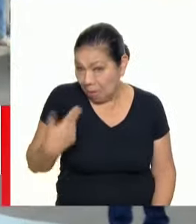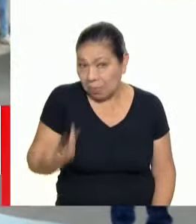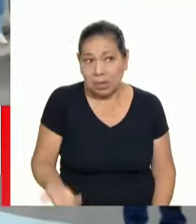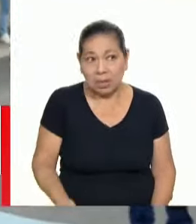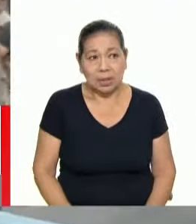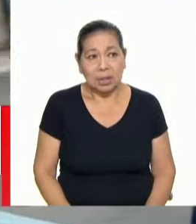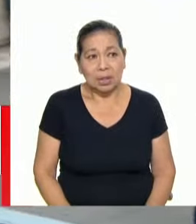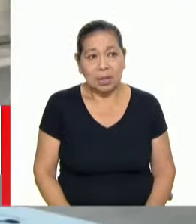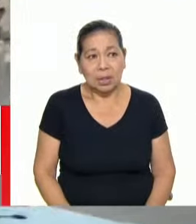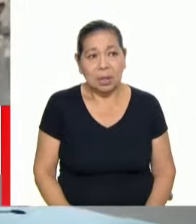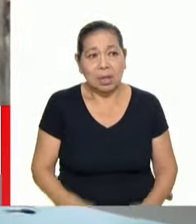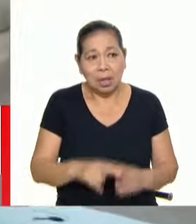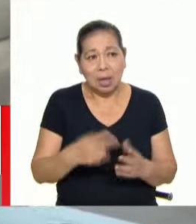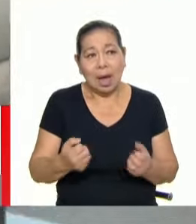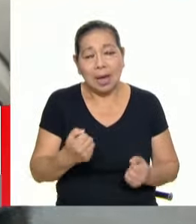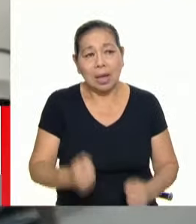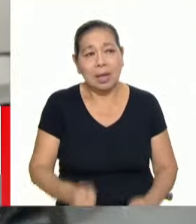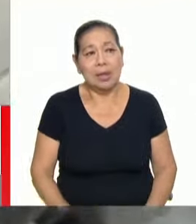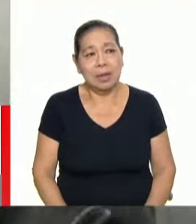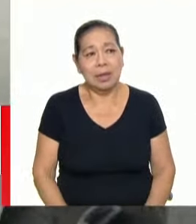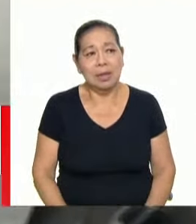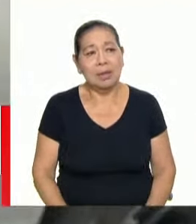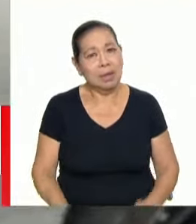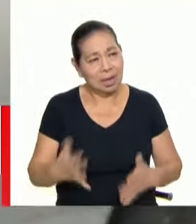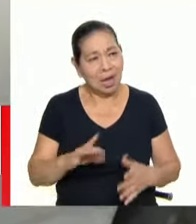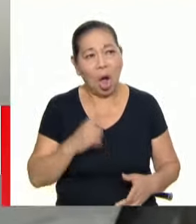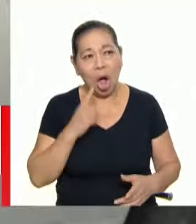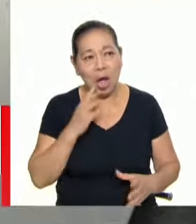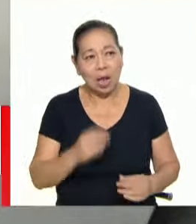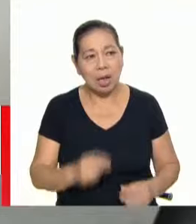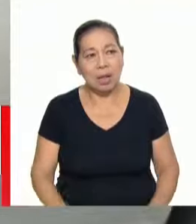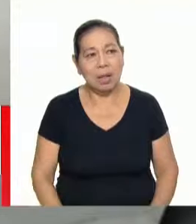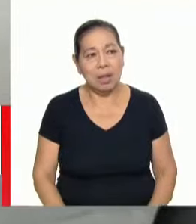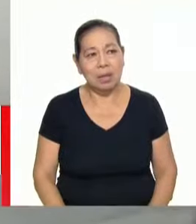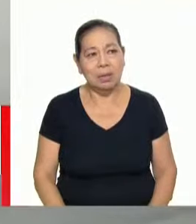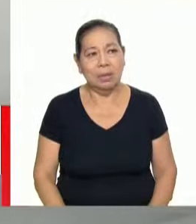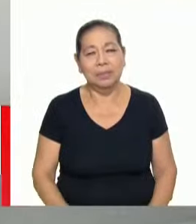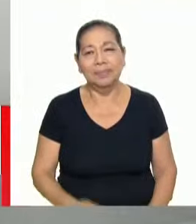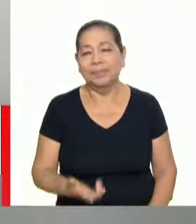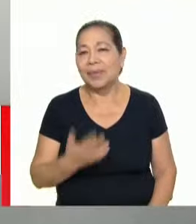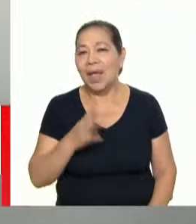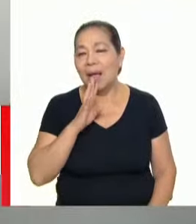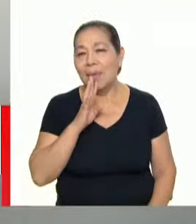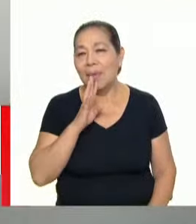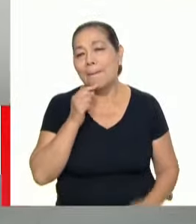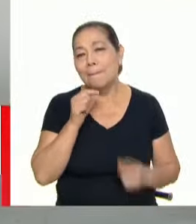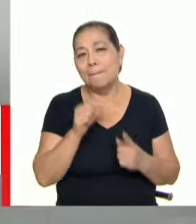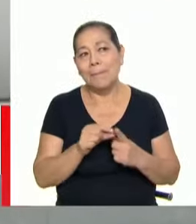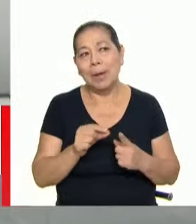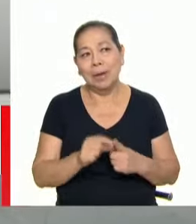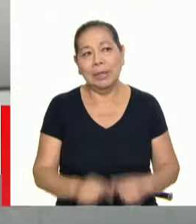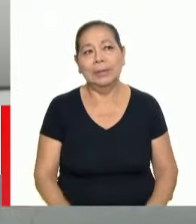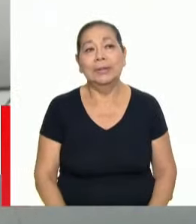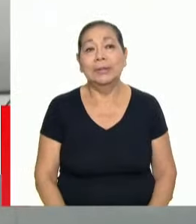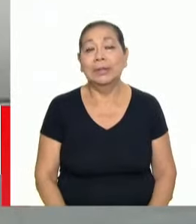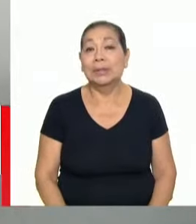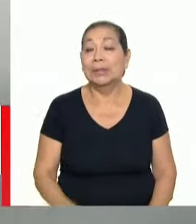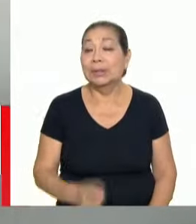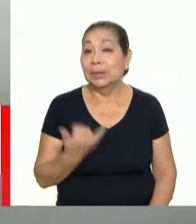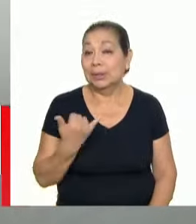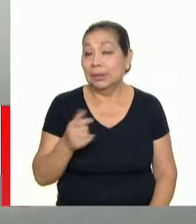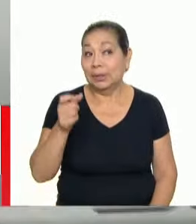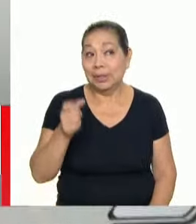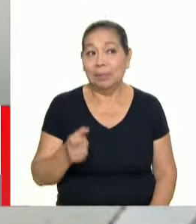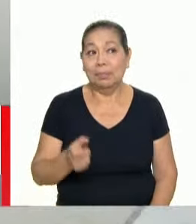agredido? Si no he bajado de mi carro. ¿Por qué no te calmas? ¿Ah? Mermelero, huevón. Mermelero. Bueno, es la actitud de